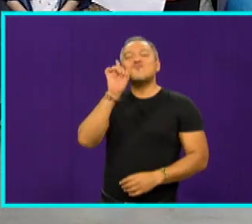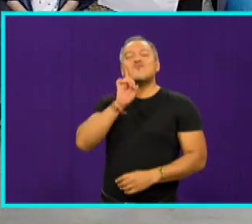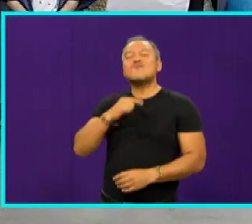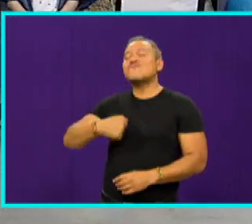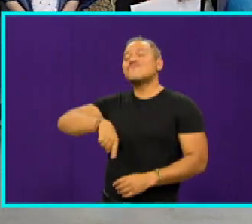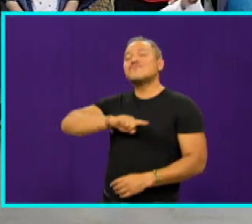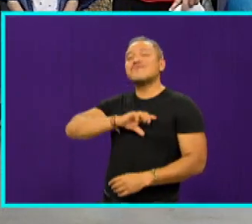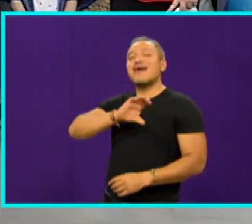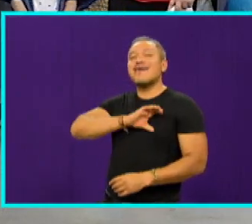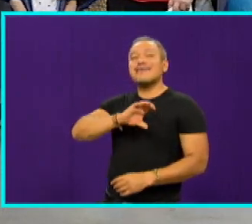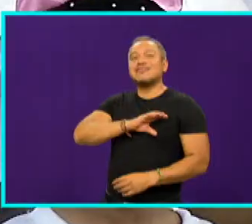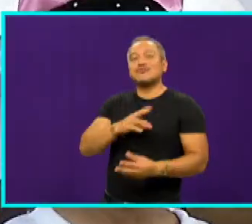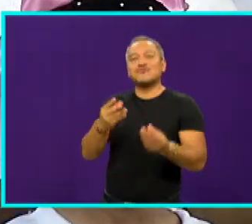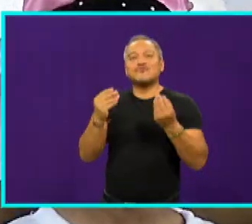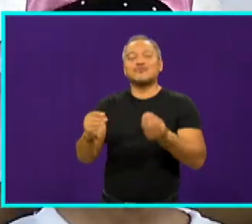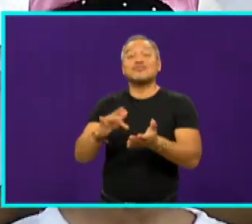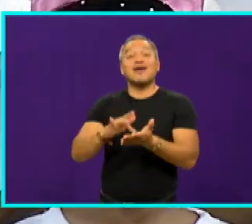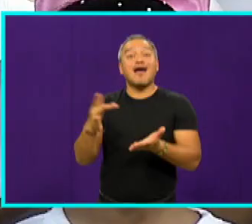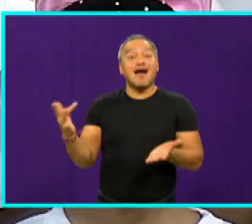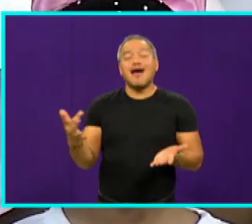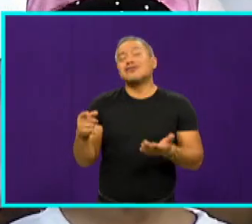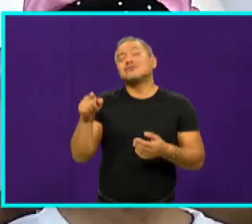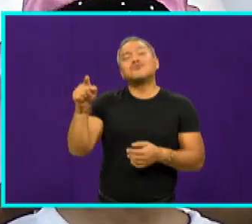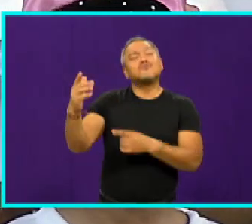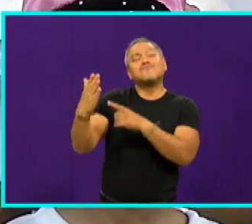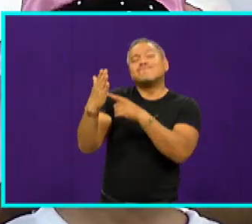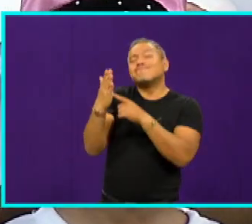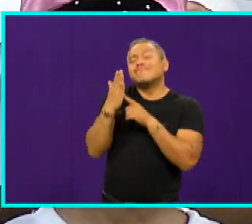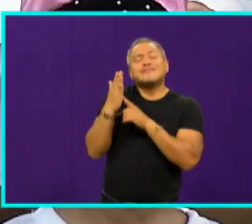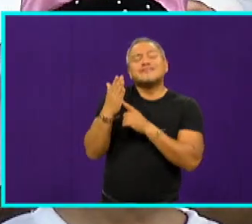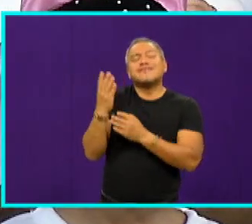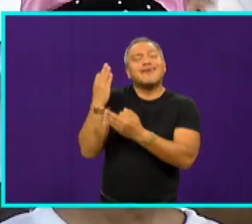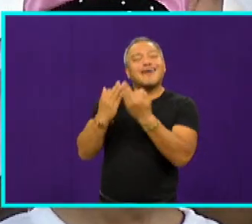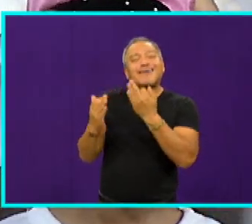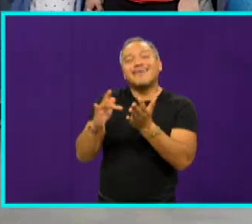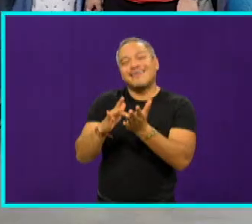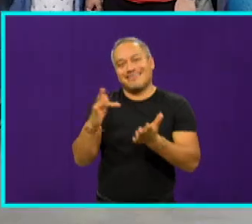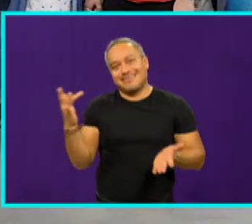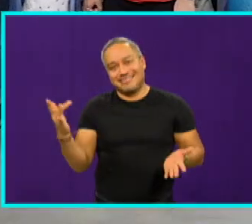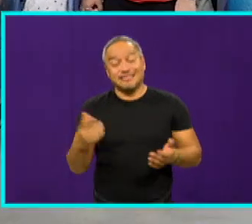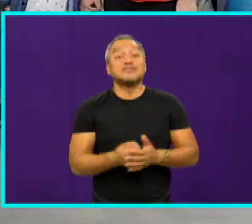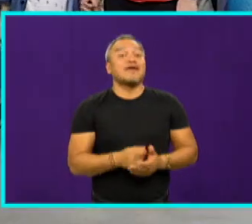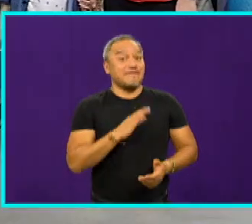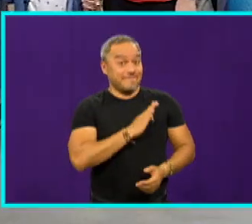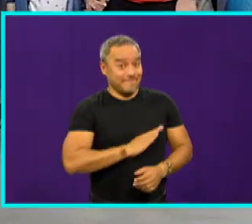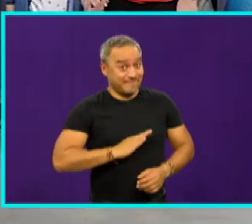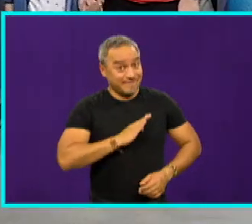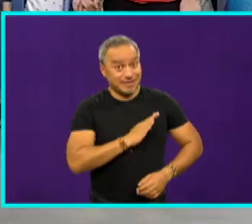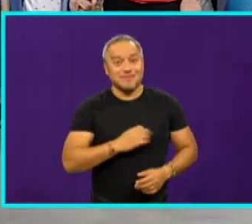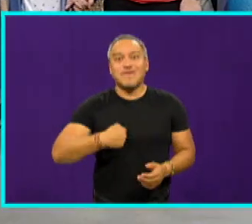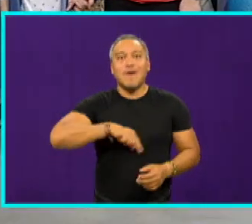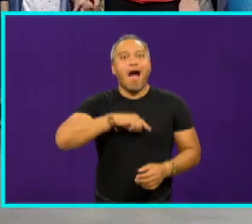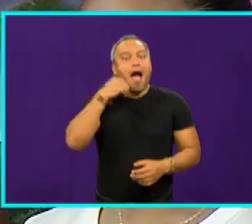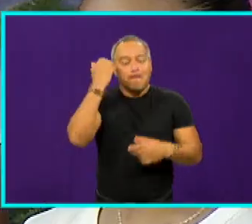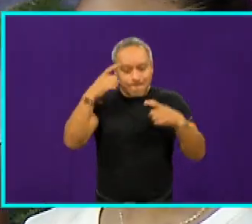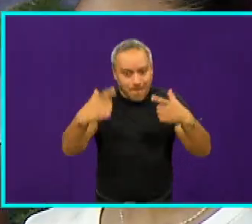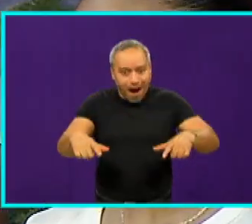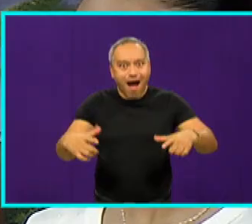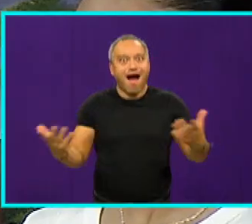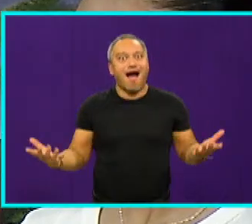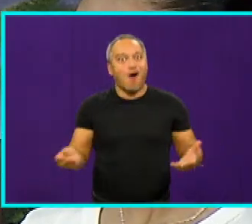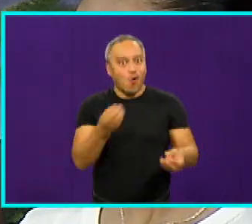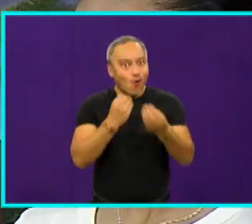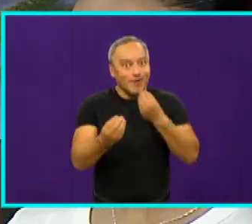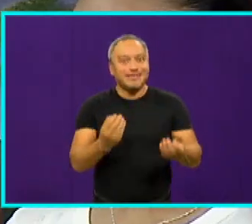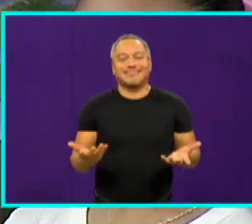por todo lo que nos compartes para el Club de la Galaxia. Así es, muchas felicidades, queremos pastel. Y bueno,